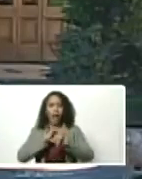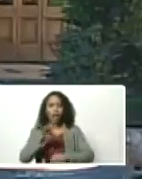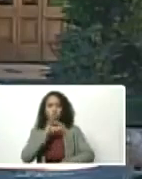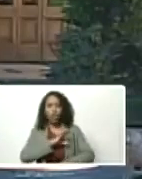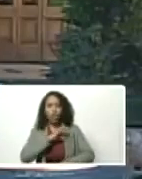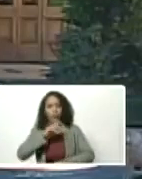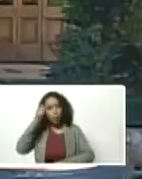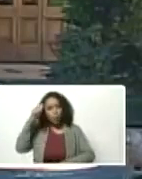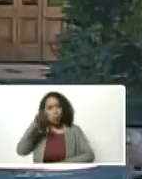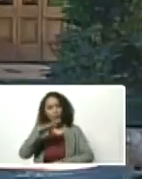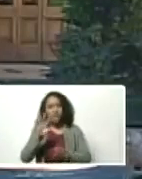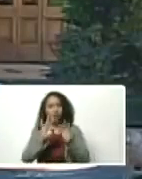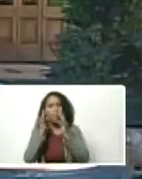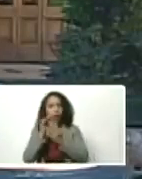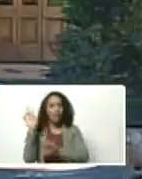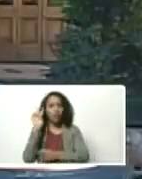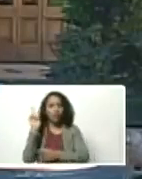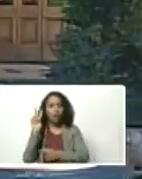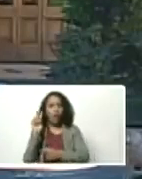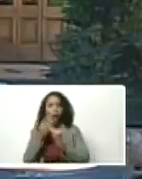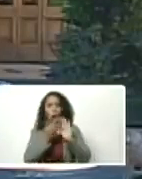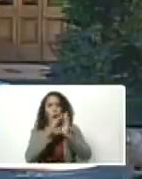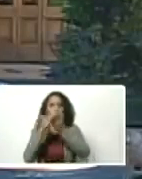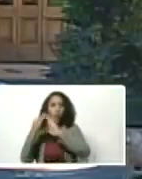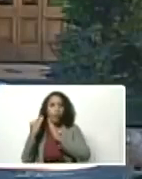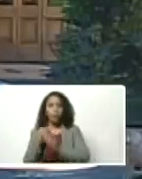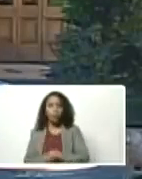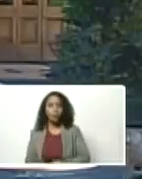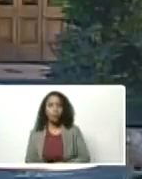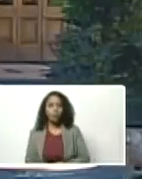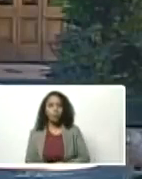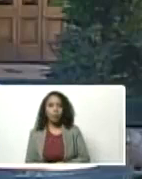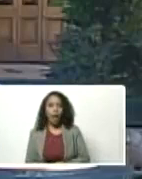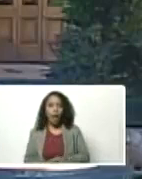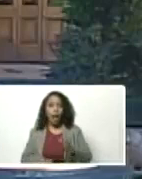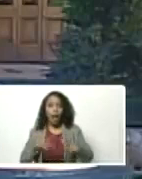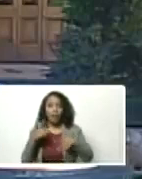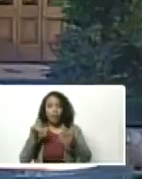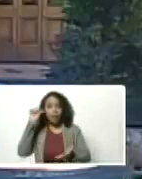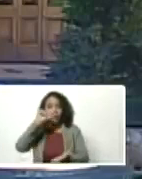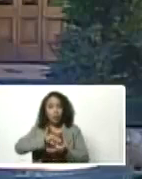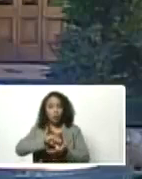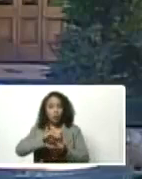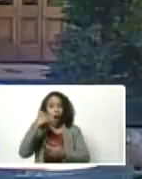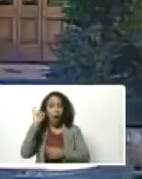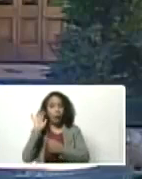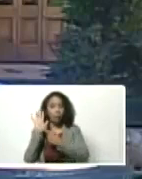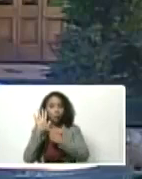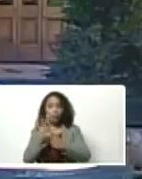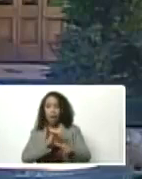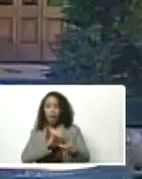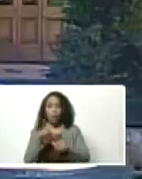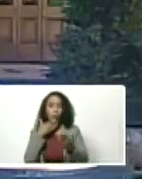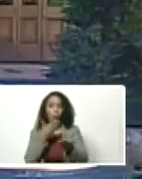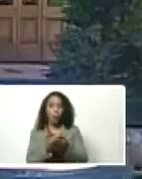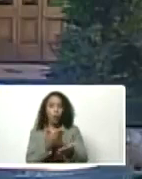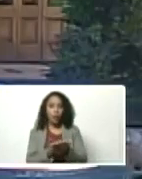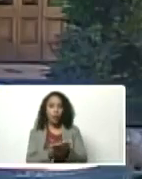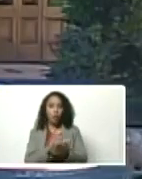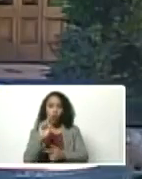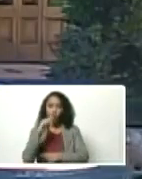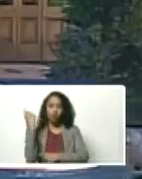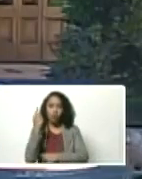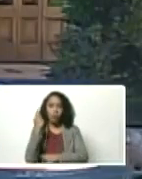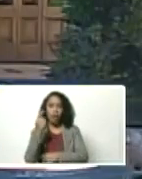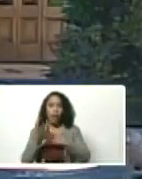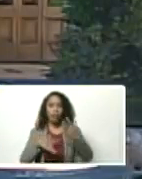del pueblo, de la familia venezolana, de las comunidades. Los elementos centrales están planteados. Y no solo está planteado los